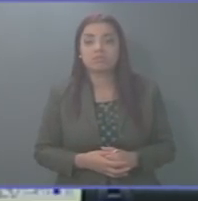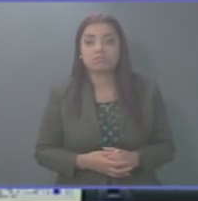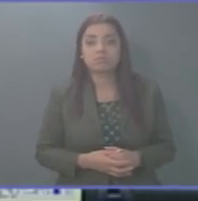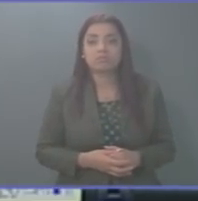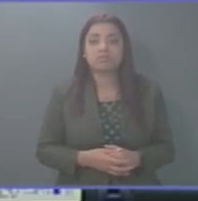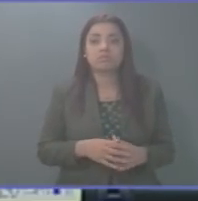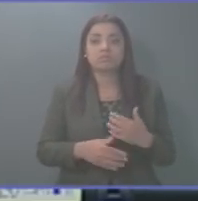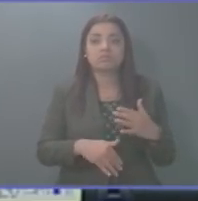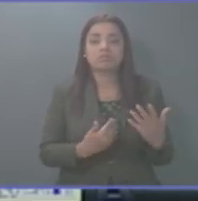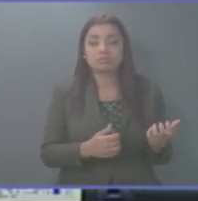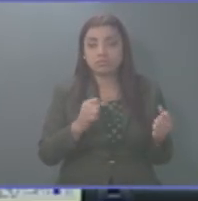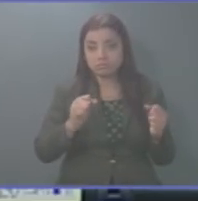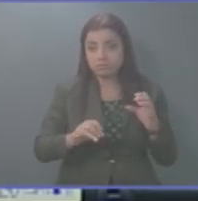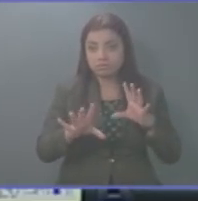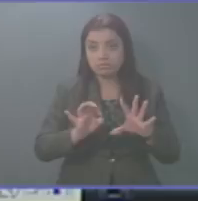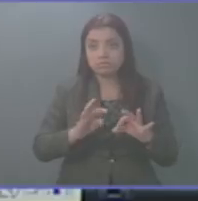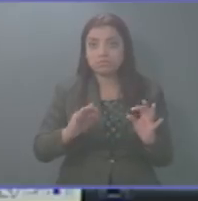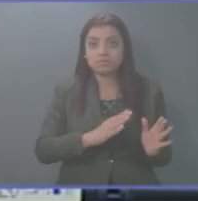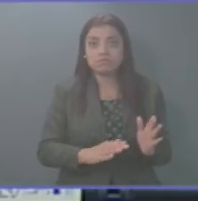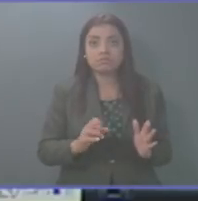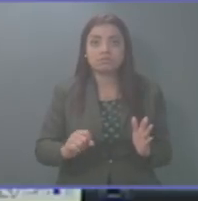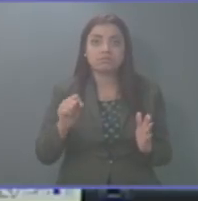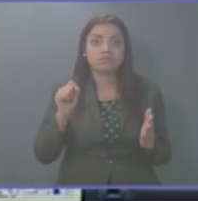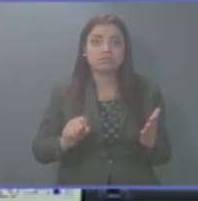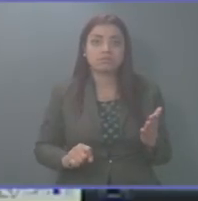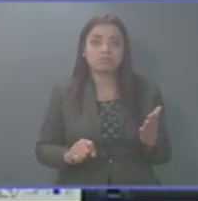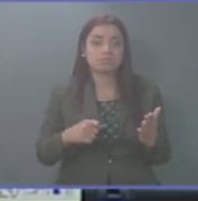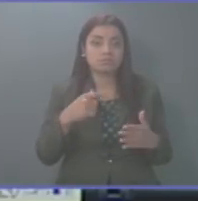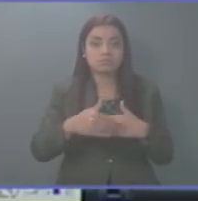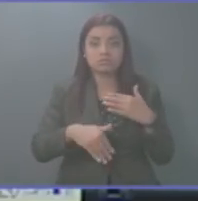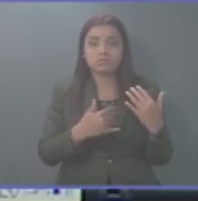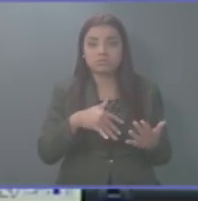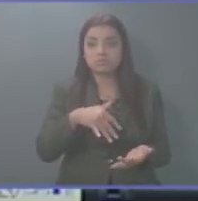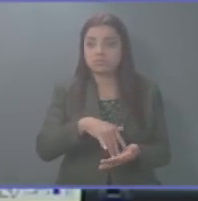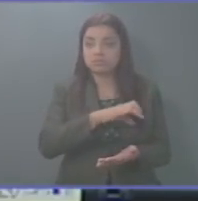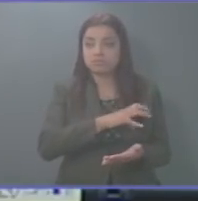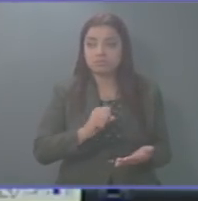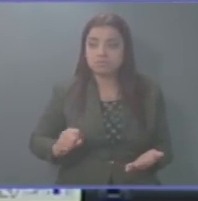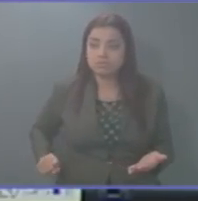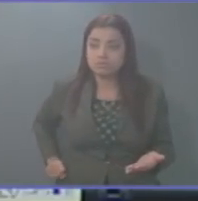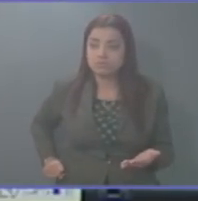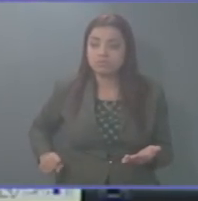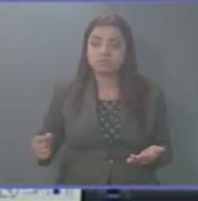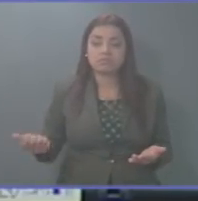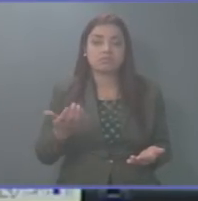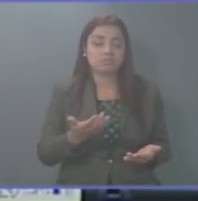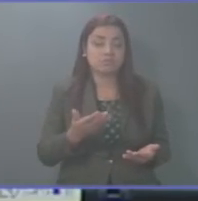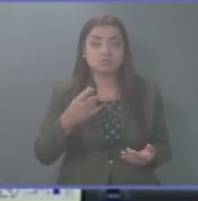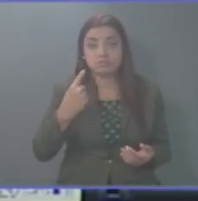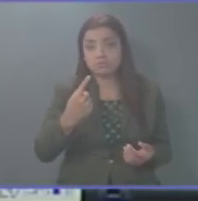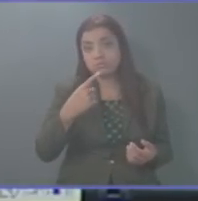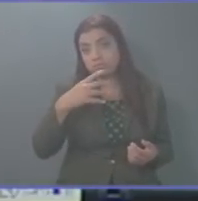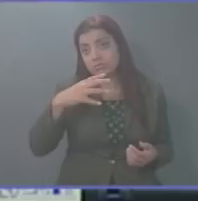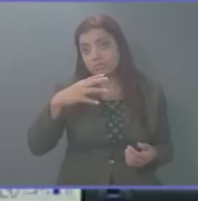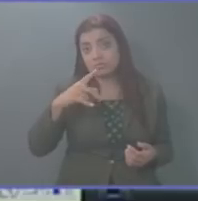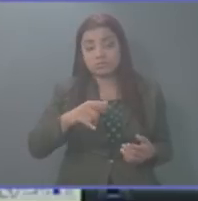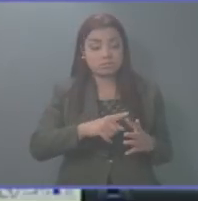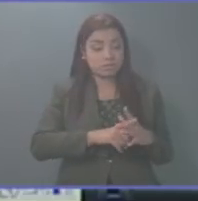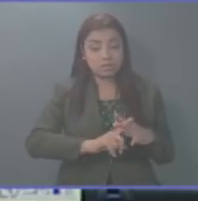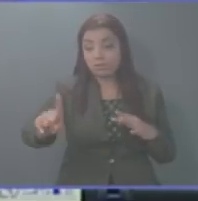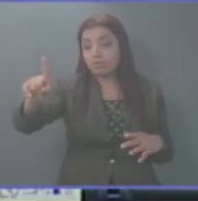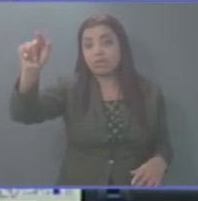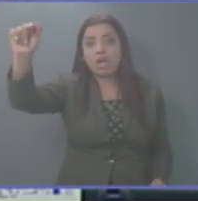Hay algunos argumentos de algunos salvadoreños que dicen que el que se fue del país no tiene derecho a